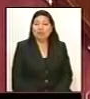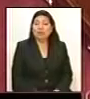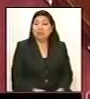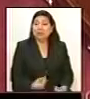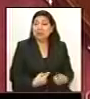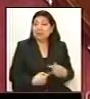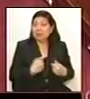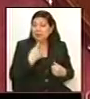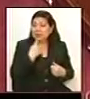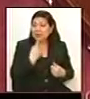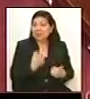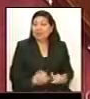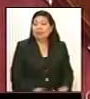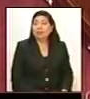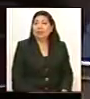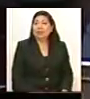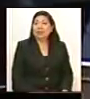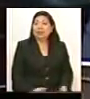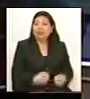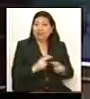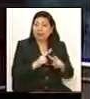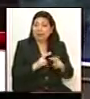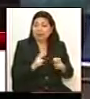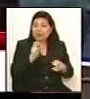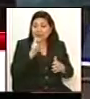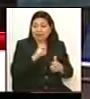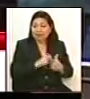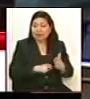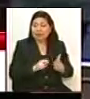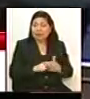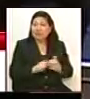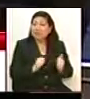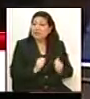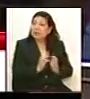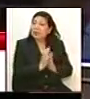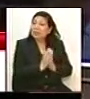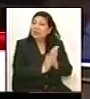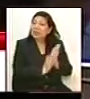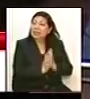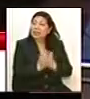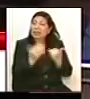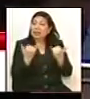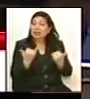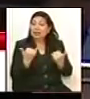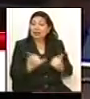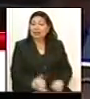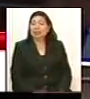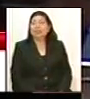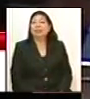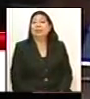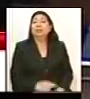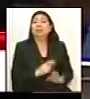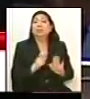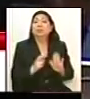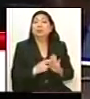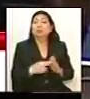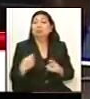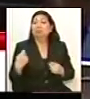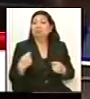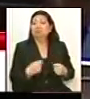venía diciendo, la exploración minera que ha sido beneficiaria de estos proyectos de